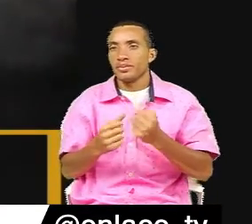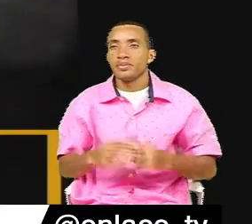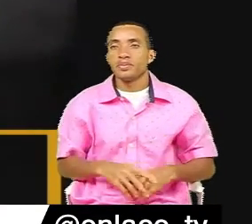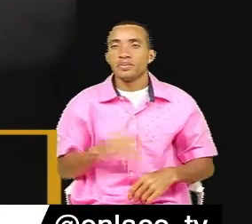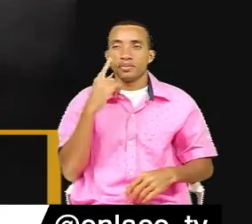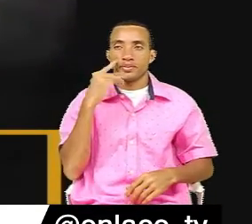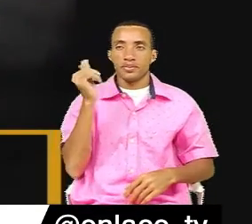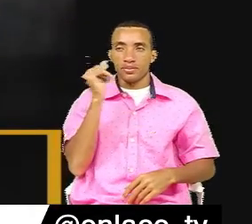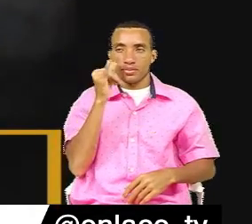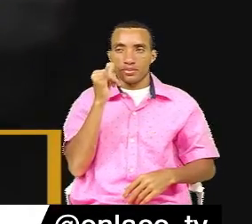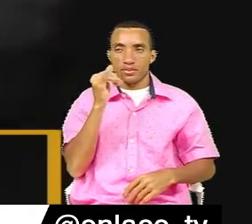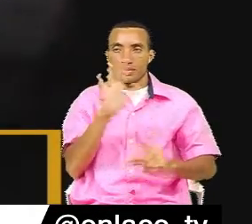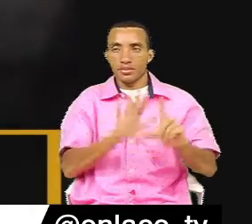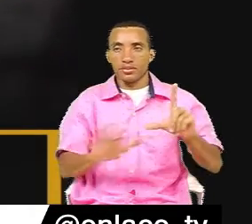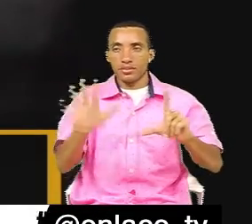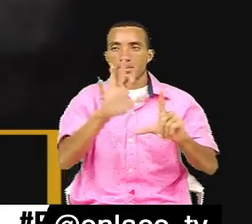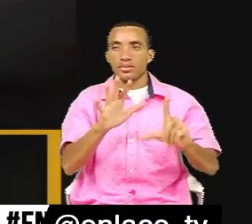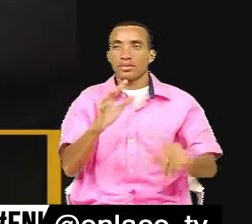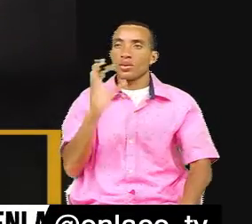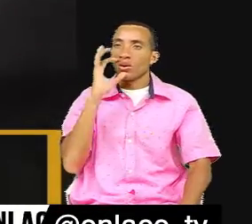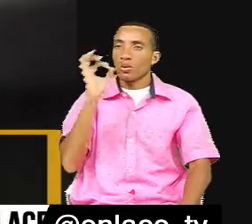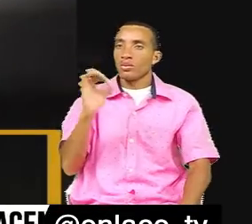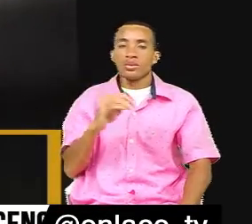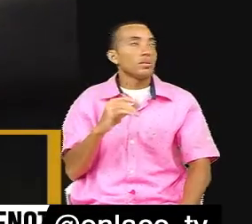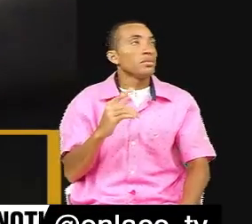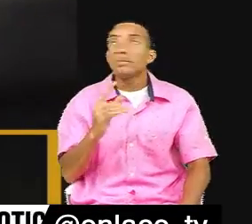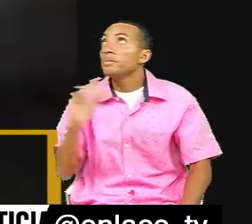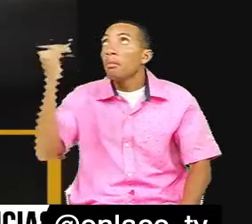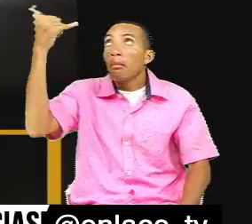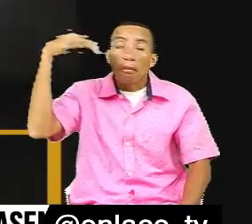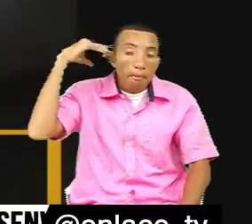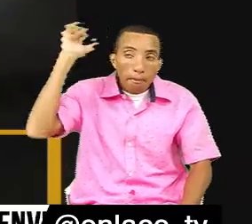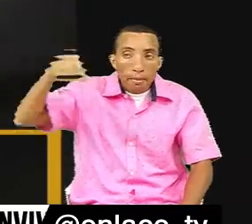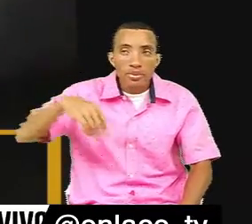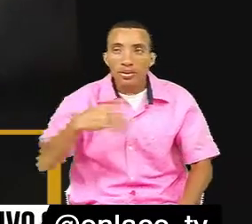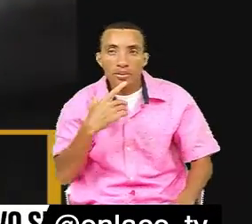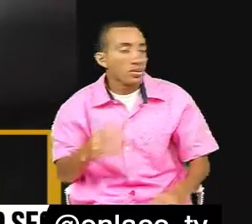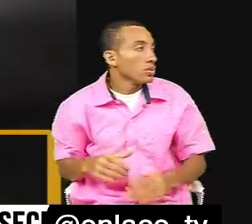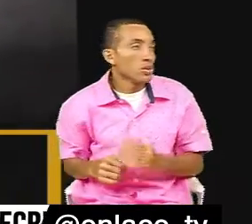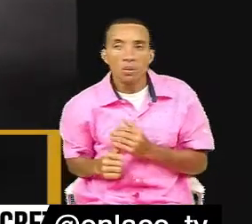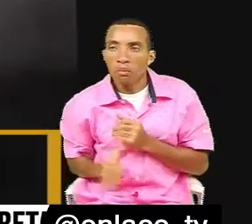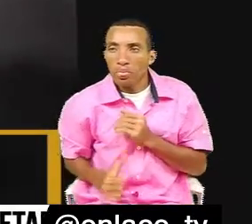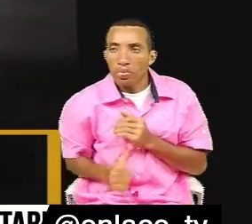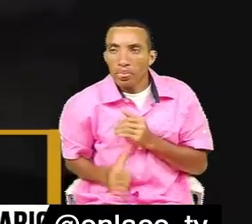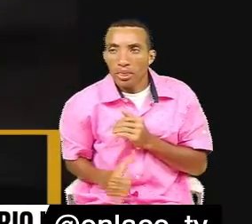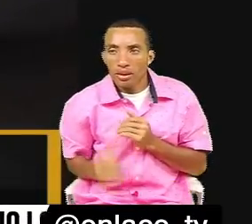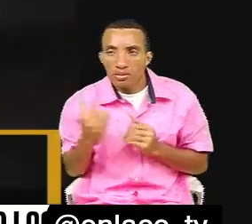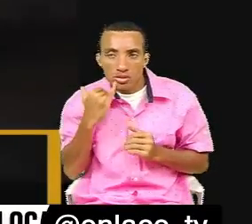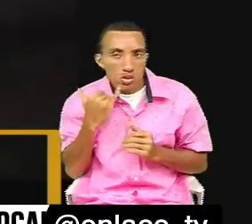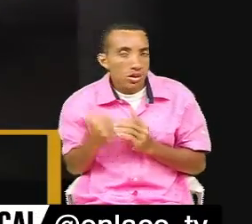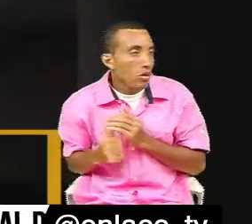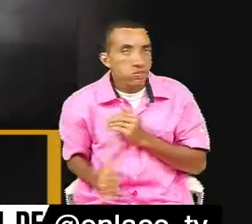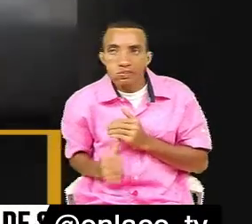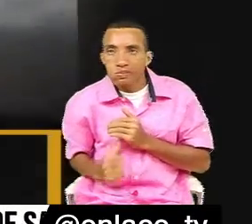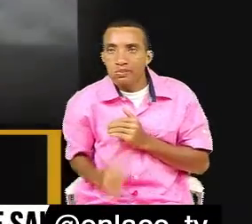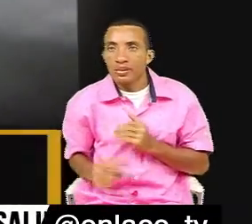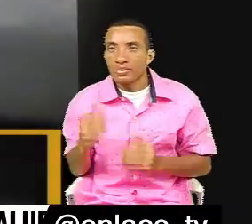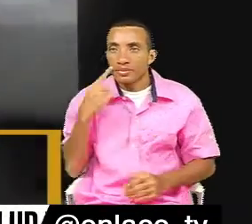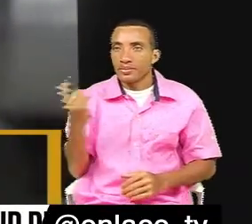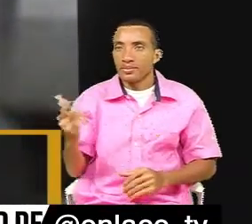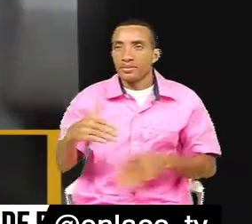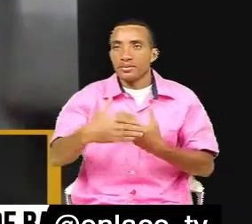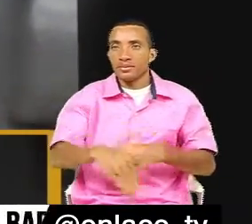se evidencia cómo este hombre, quien no se percata de la cámara de seguridad, hace sus necesidades en la entrada de una de las viviendas de la calle 52 bis